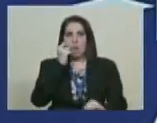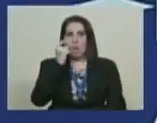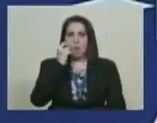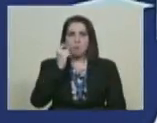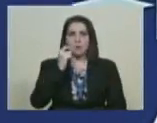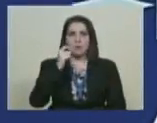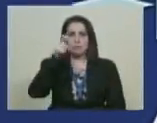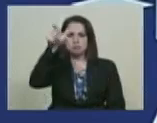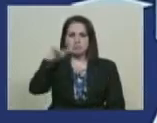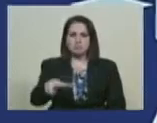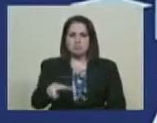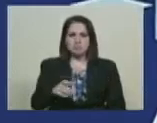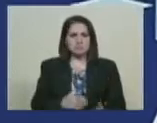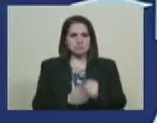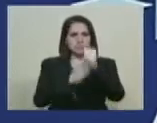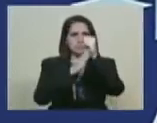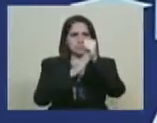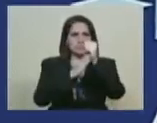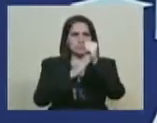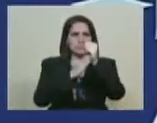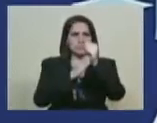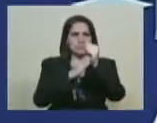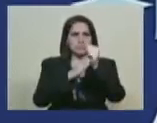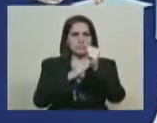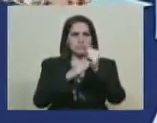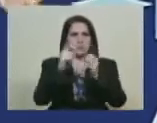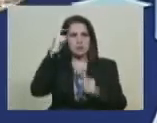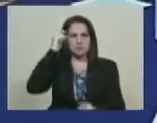rehén de los patricios.